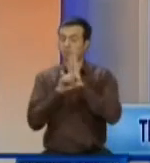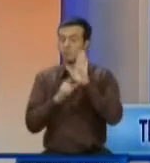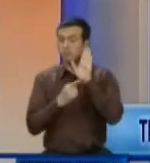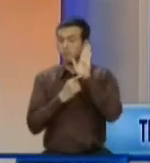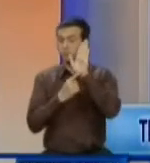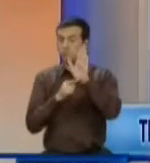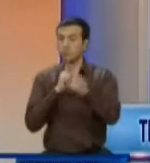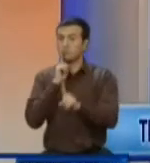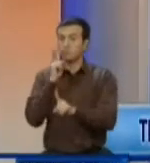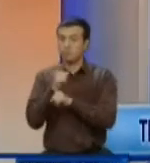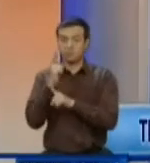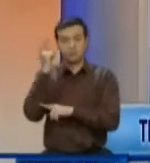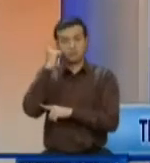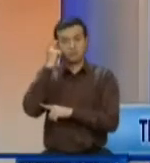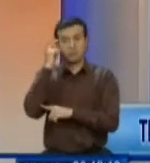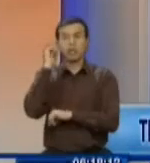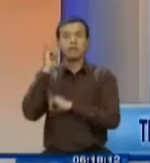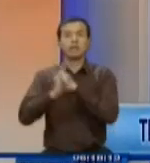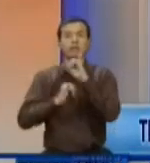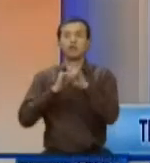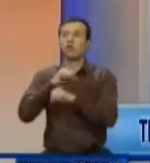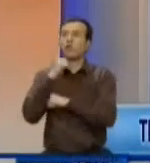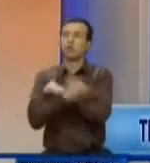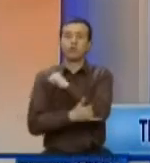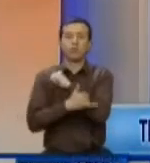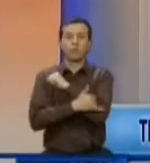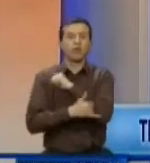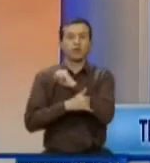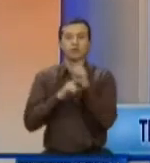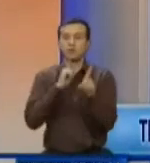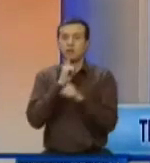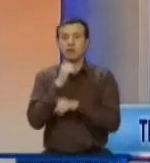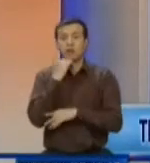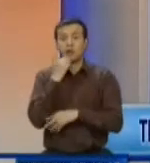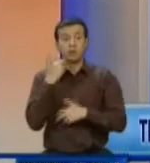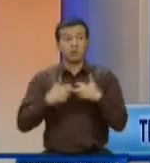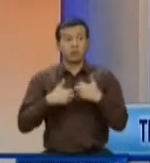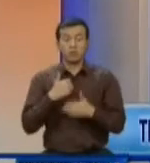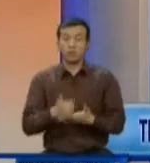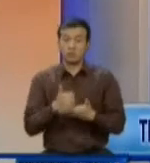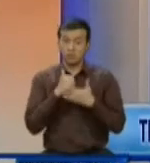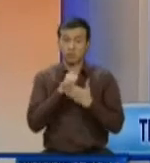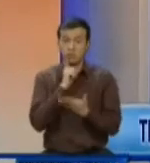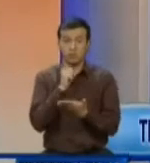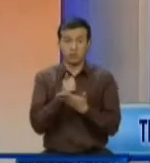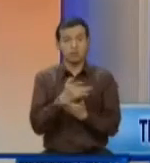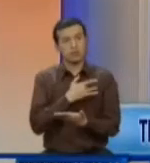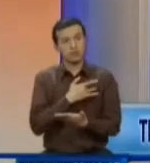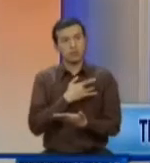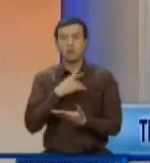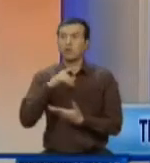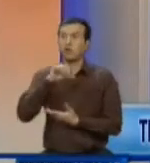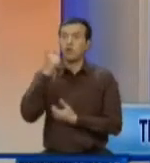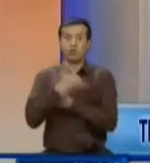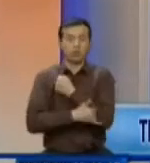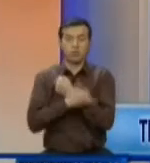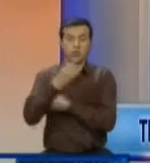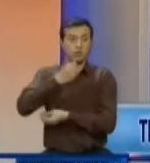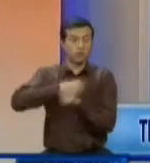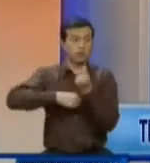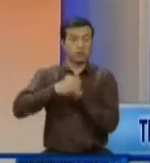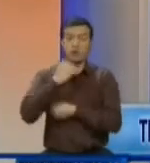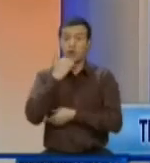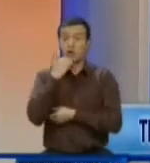exista el arbitraje internacional es decir una solución de controversias que le dé al inversionista la tranquilidad de que cuando hay una disputa con el